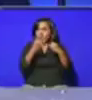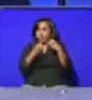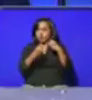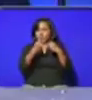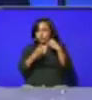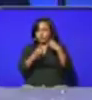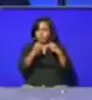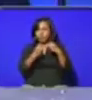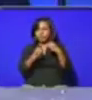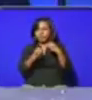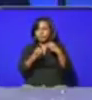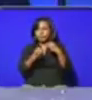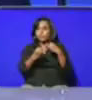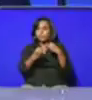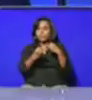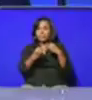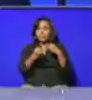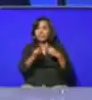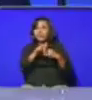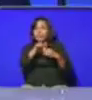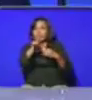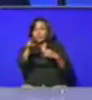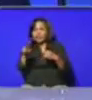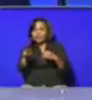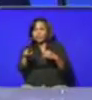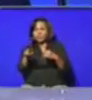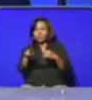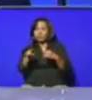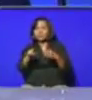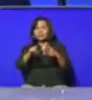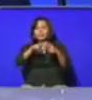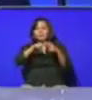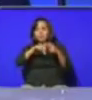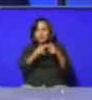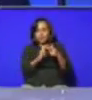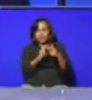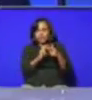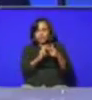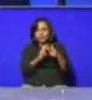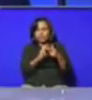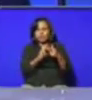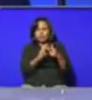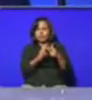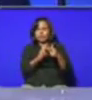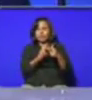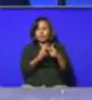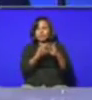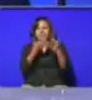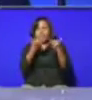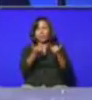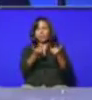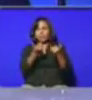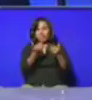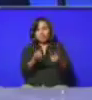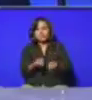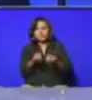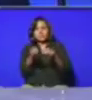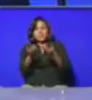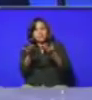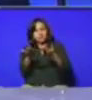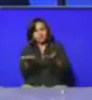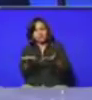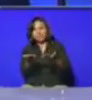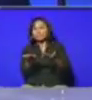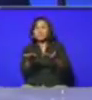media son los primeros que van a entrar al ICSE cuando se haga ya la entrega oficial en el primer